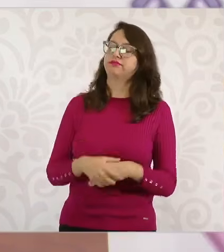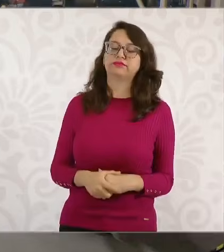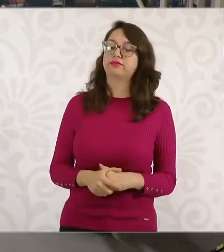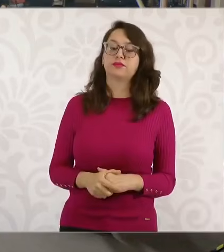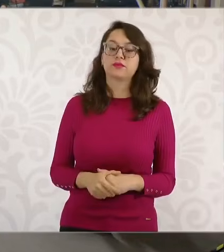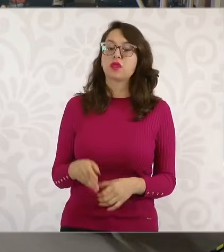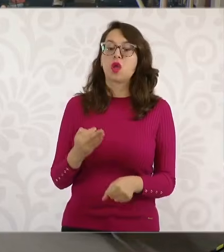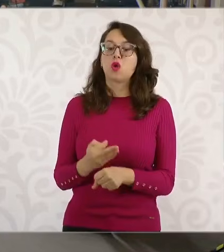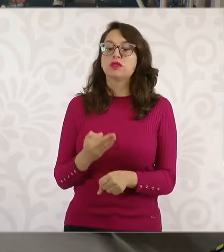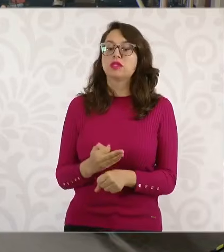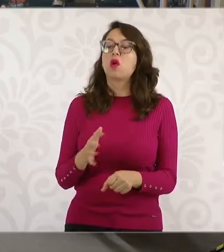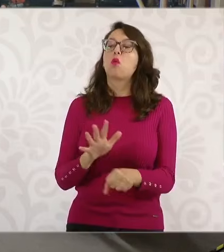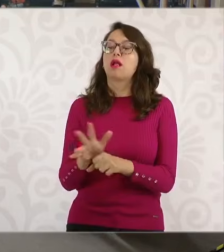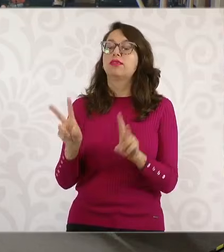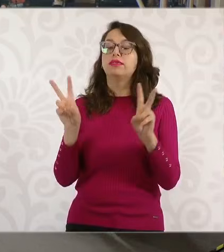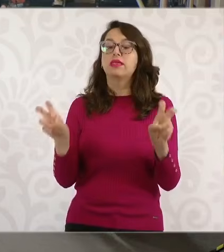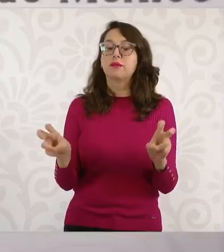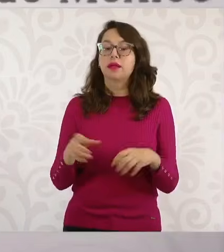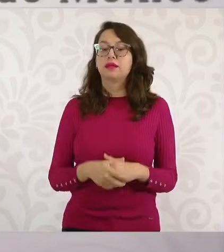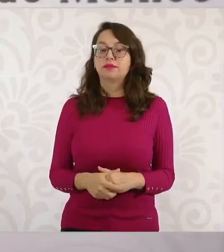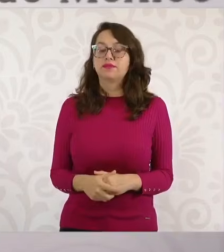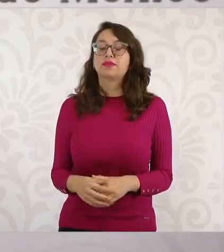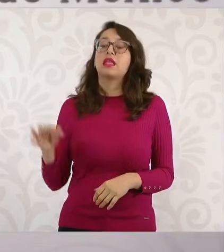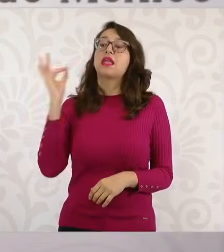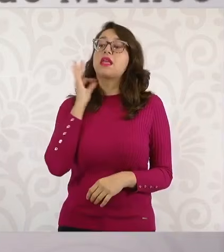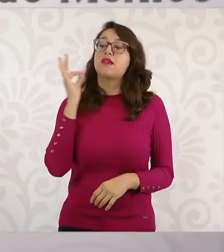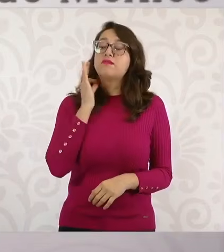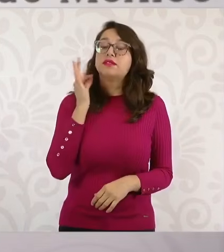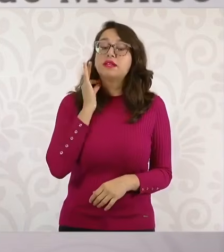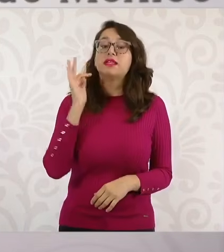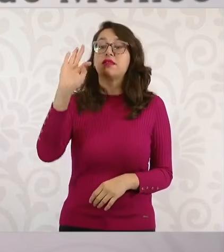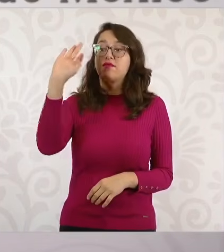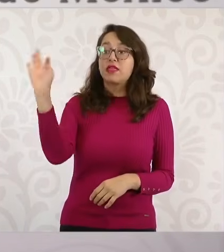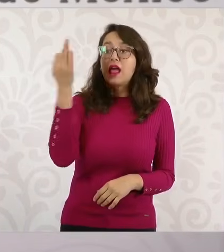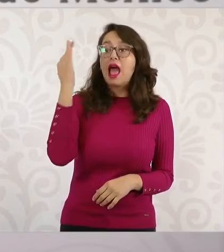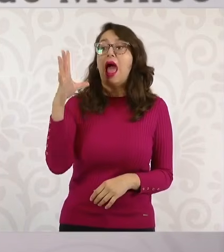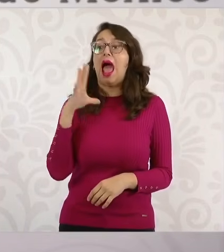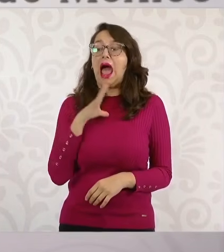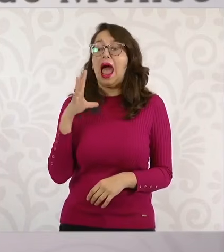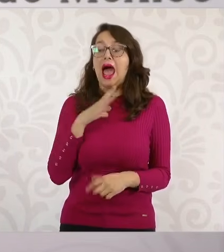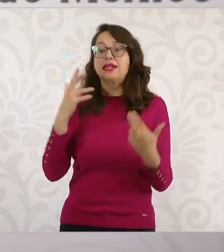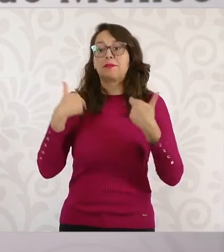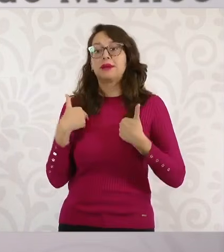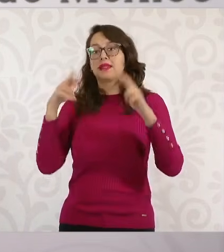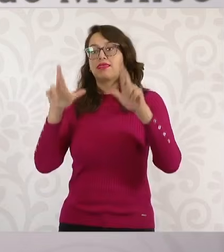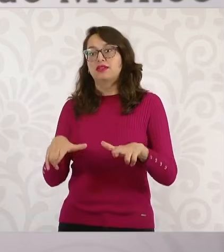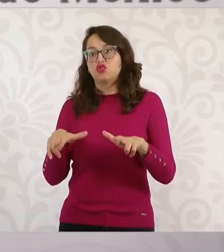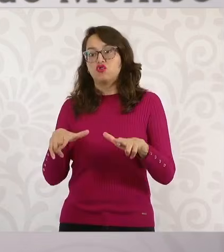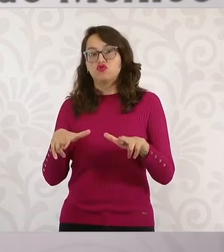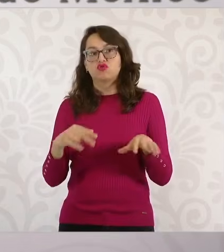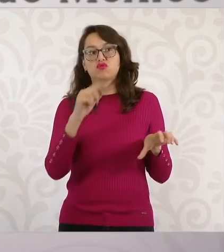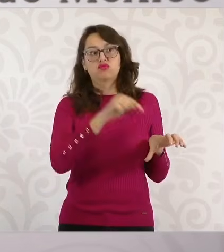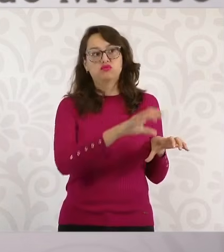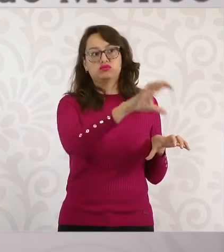está haciendo Ernestina, la Fiscalía General de la República tiene delegaciones. Ahora, ella lo va a